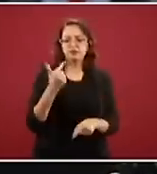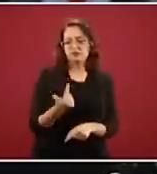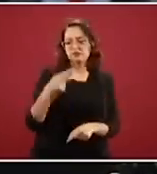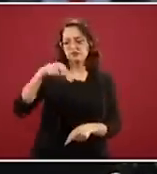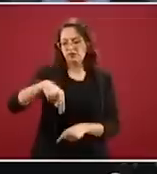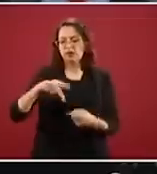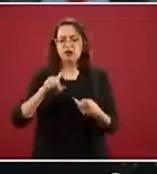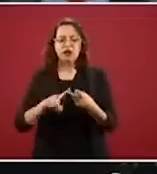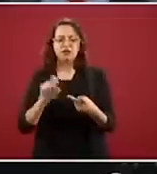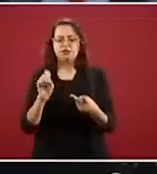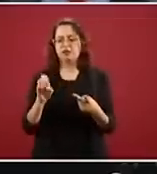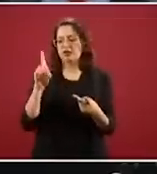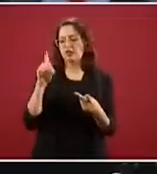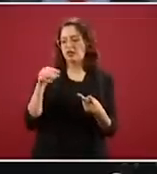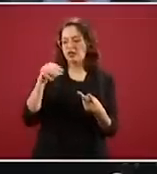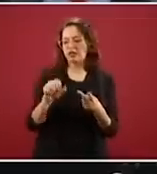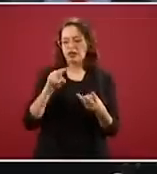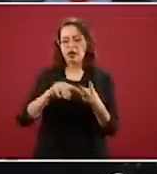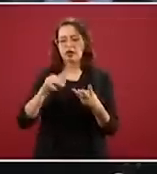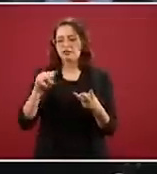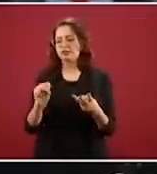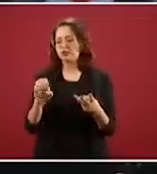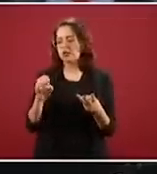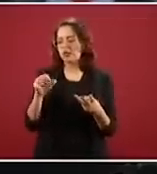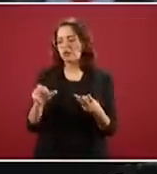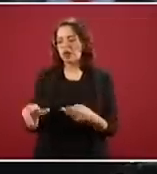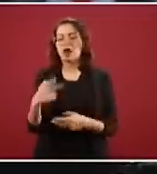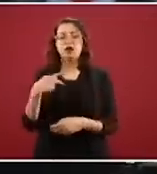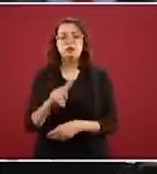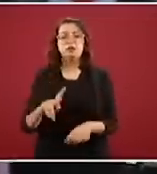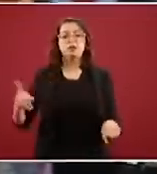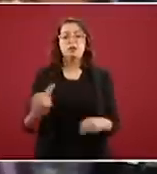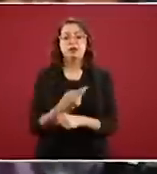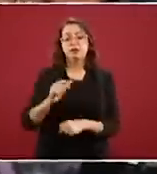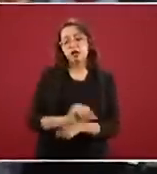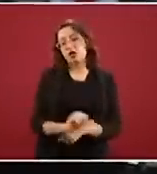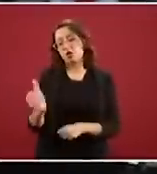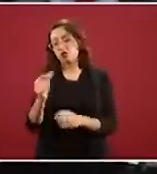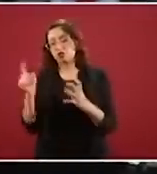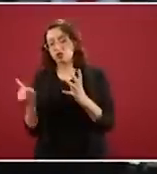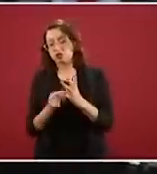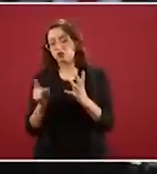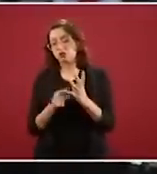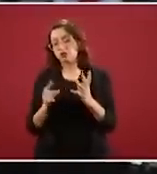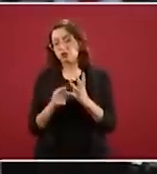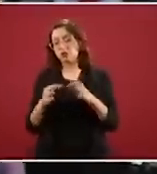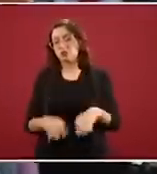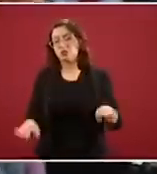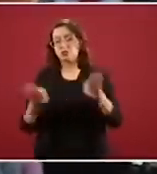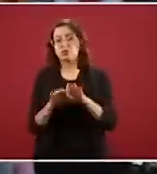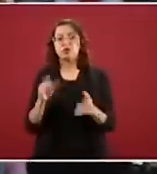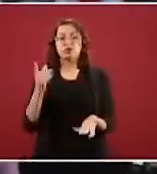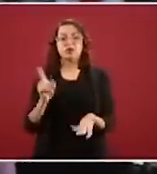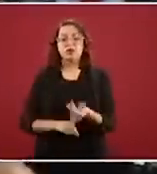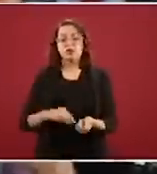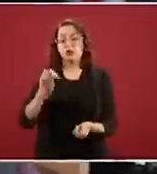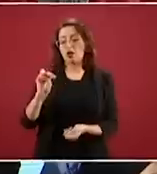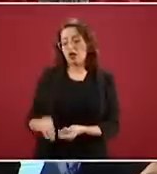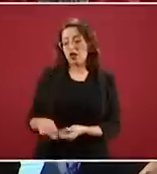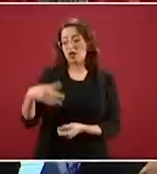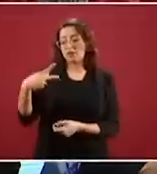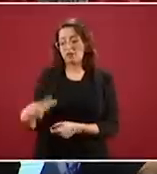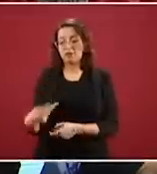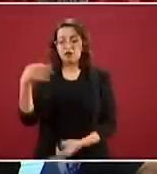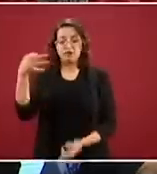la Sedena y de Marina. Pero ¿qué pasa también con la otra pieza de este procedimiento, que son los ministerios públicos,